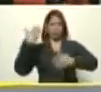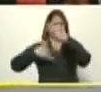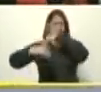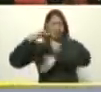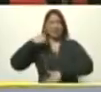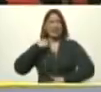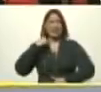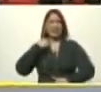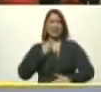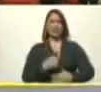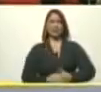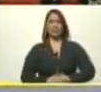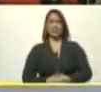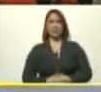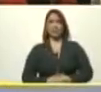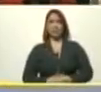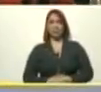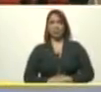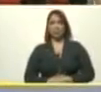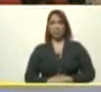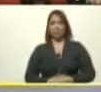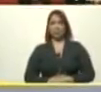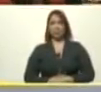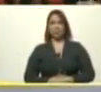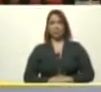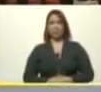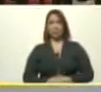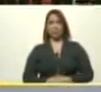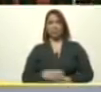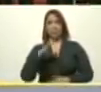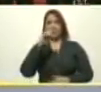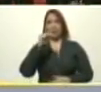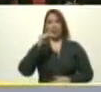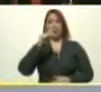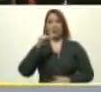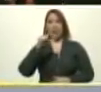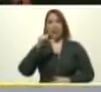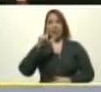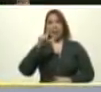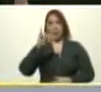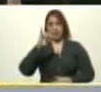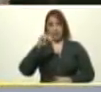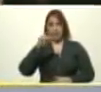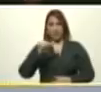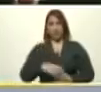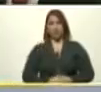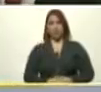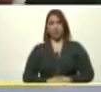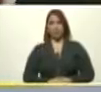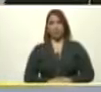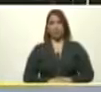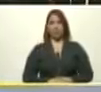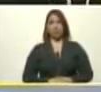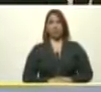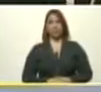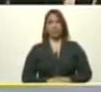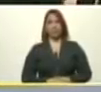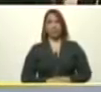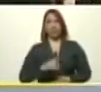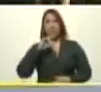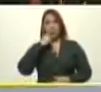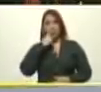catalina catherine emperatriz catarina de